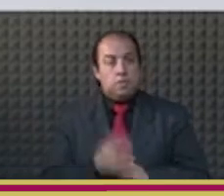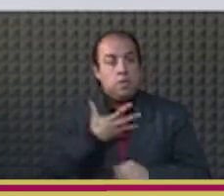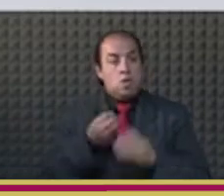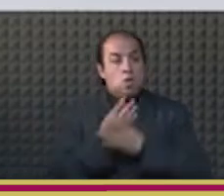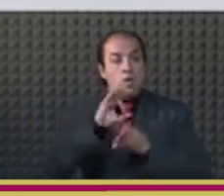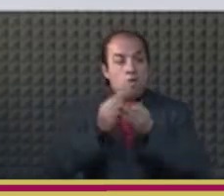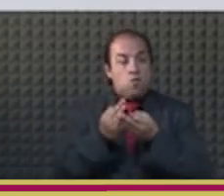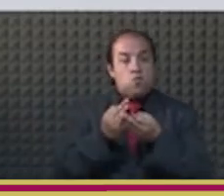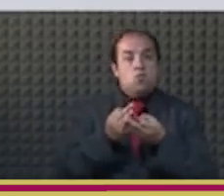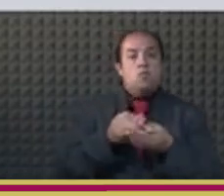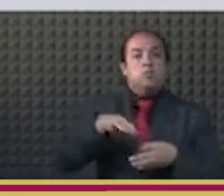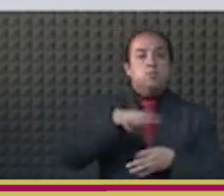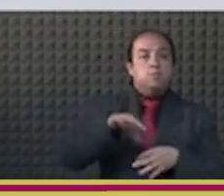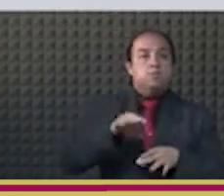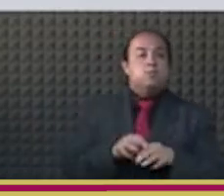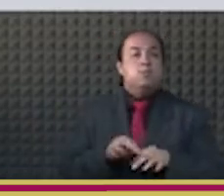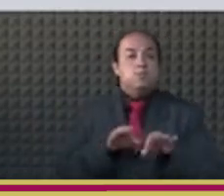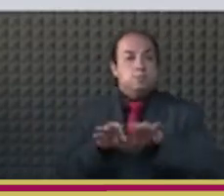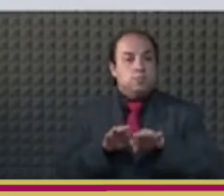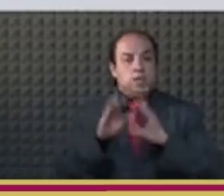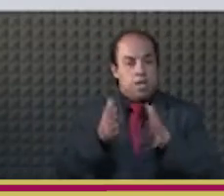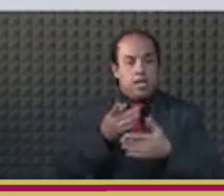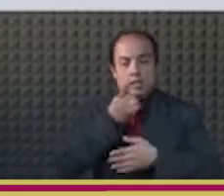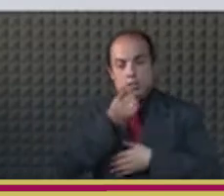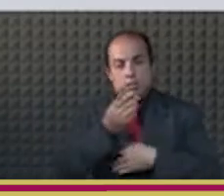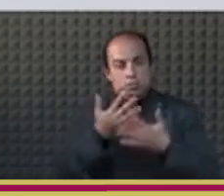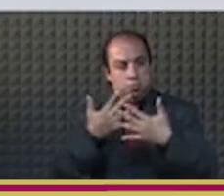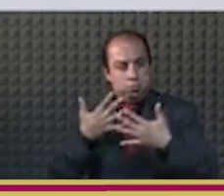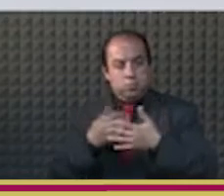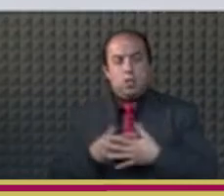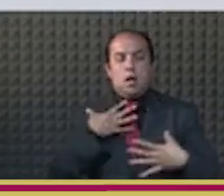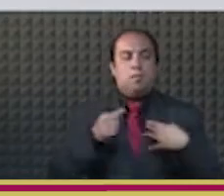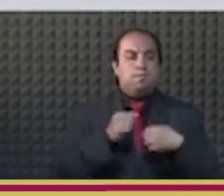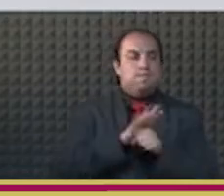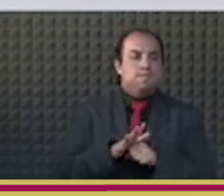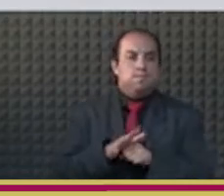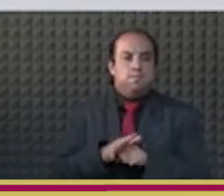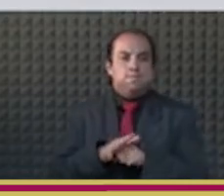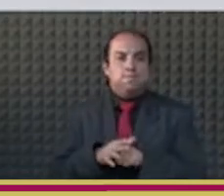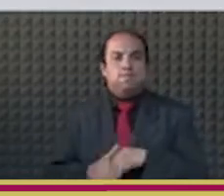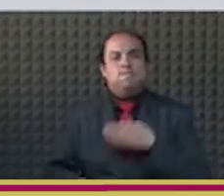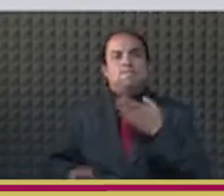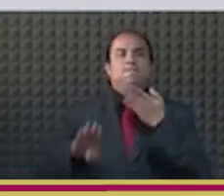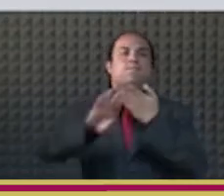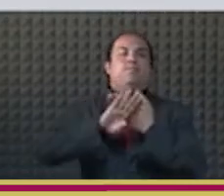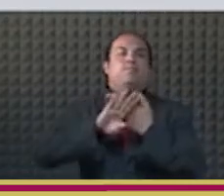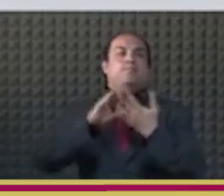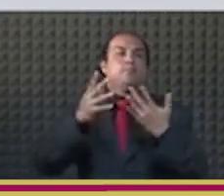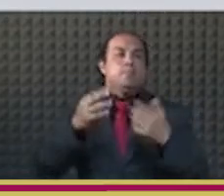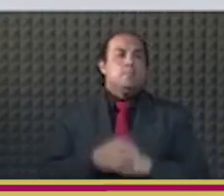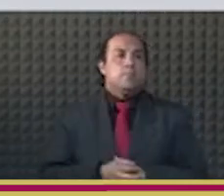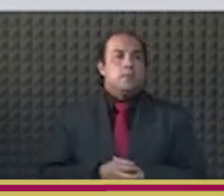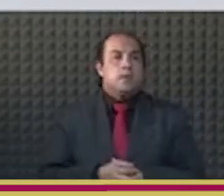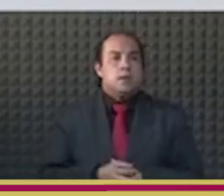alternativas. Porque aquí ya se dijo en varias ocasiones, la pandemia nos pegó en donde